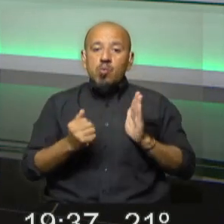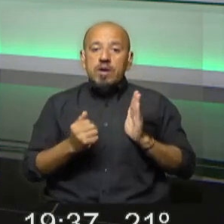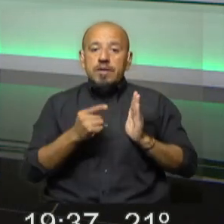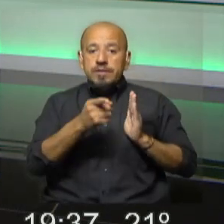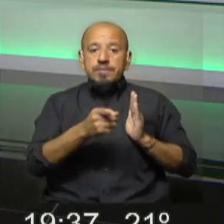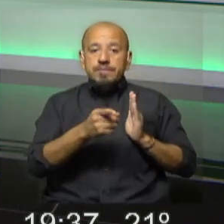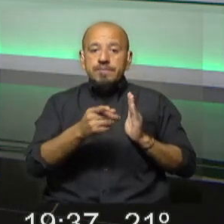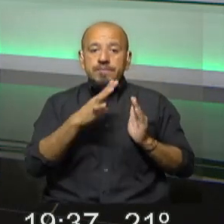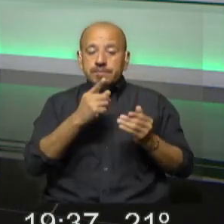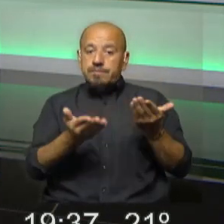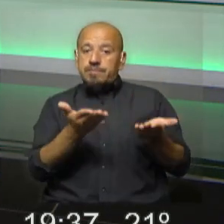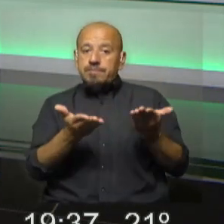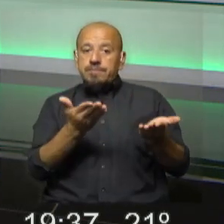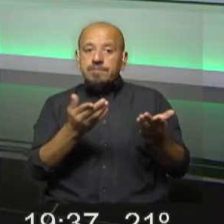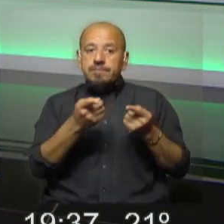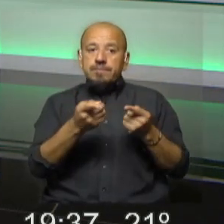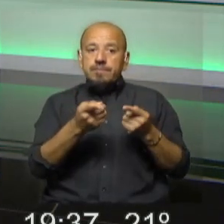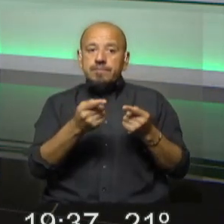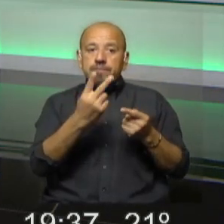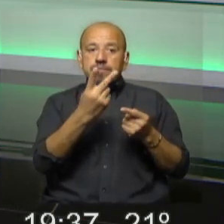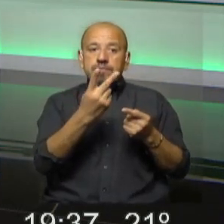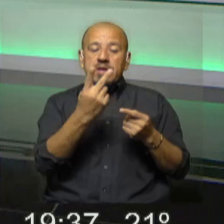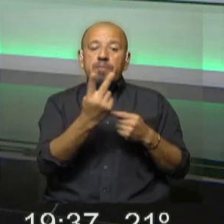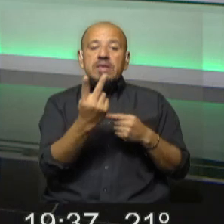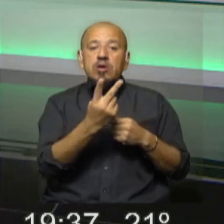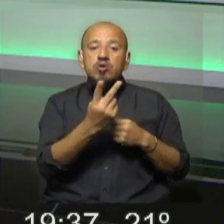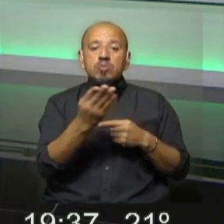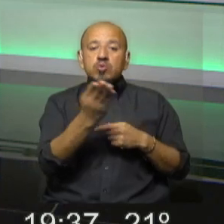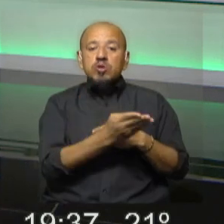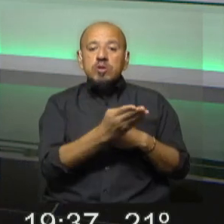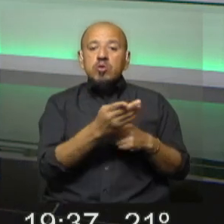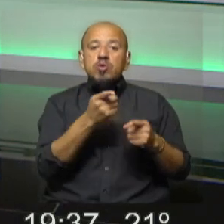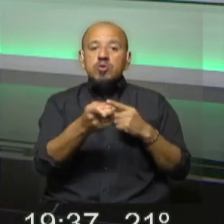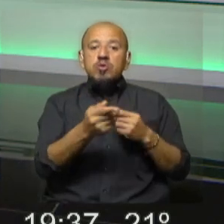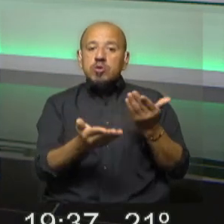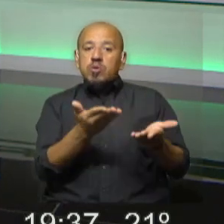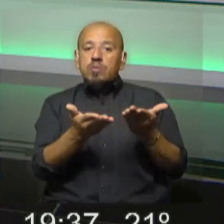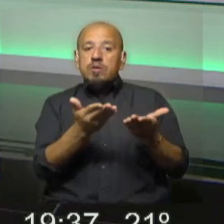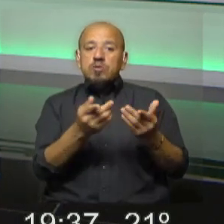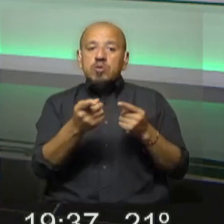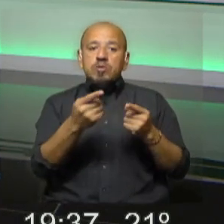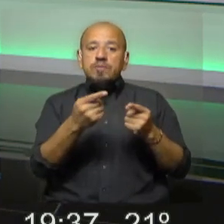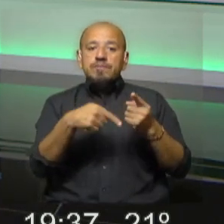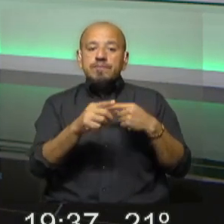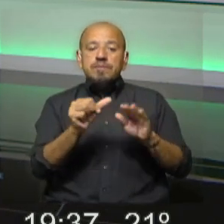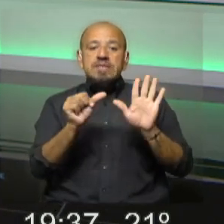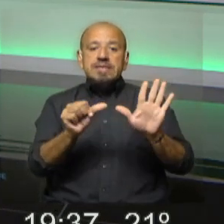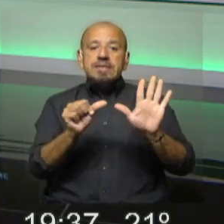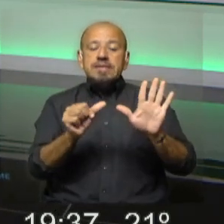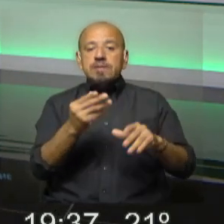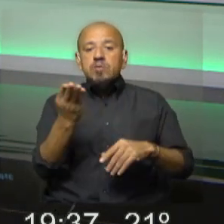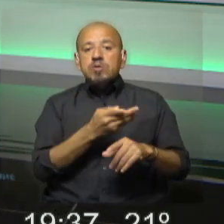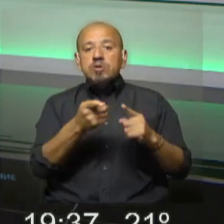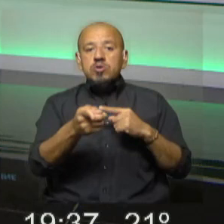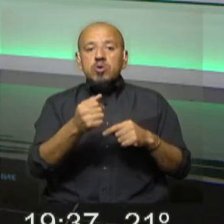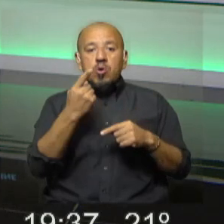lo tenemos simplemente para comparar. 22 puntos porcentuales, que es la diferencia, surge de comparar o de restar 66%